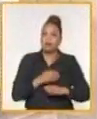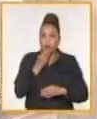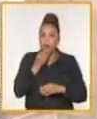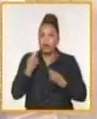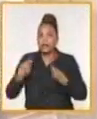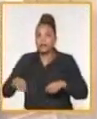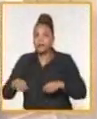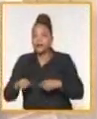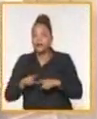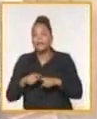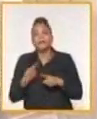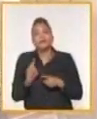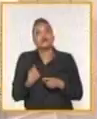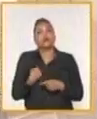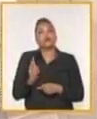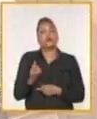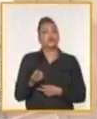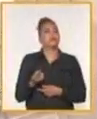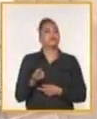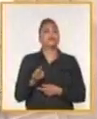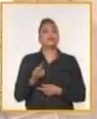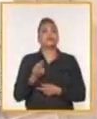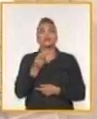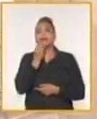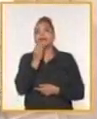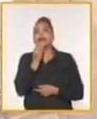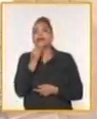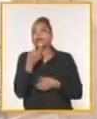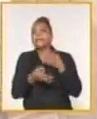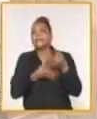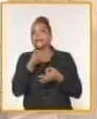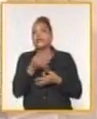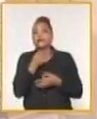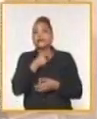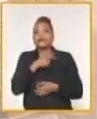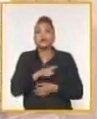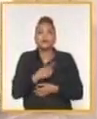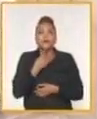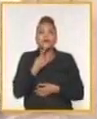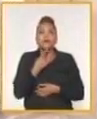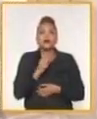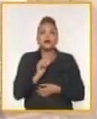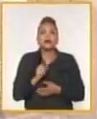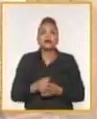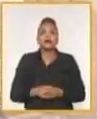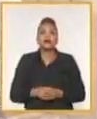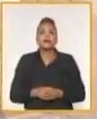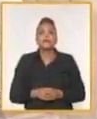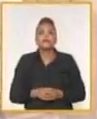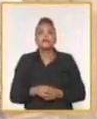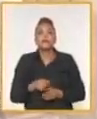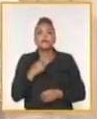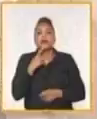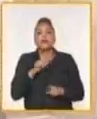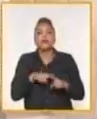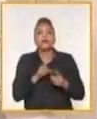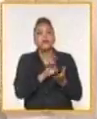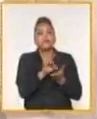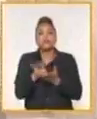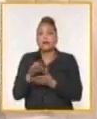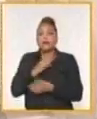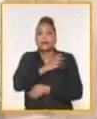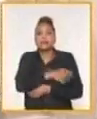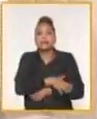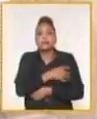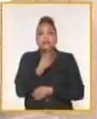quiero decir, más allá de la conducta, Israel se basa en el hecho consumado. ¿Cómo expulsan a los palestinos? Poblando.